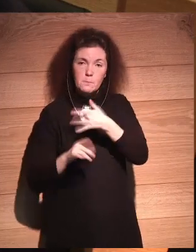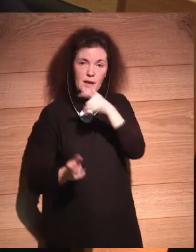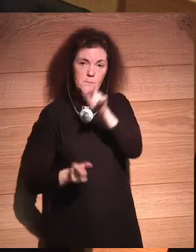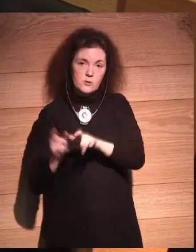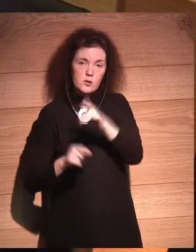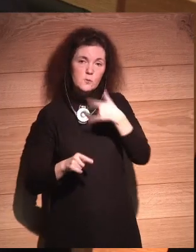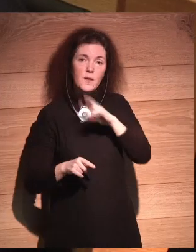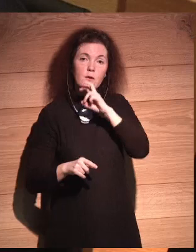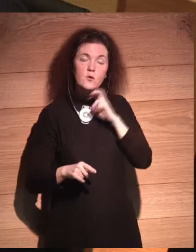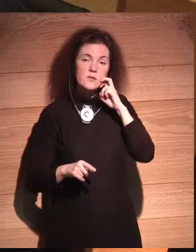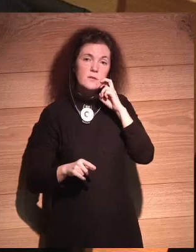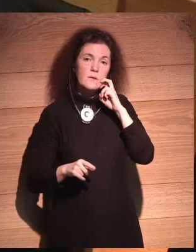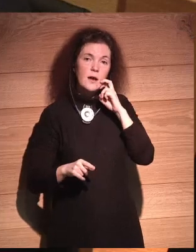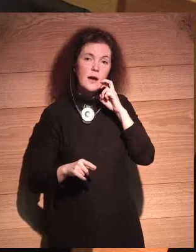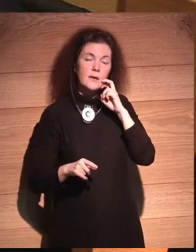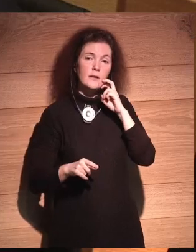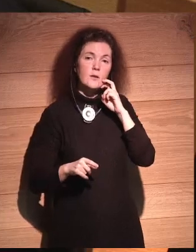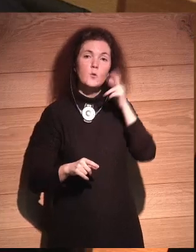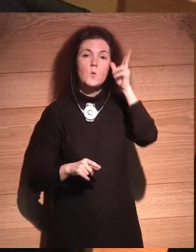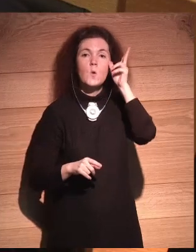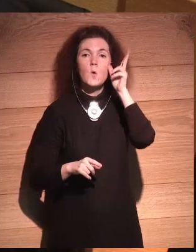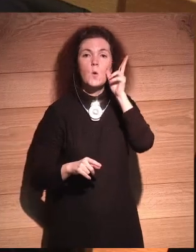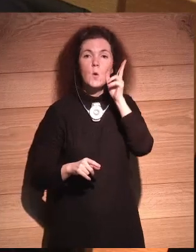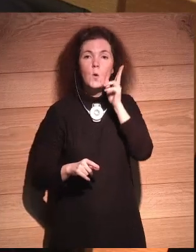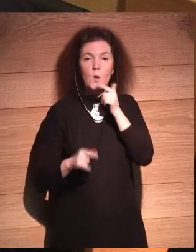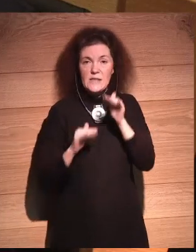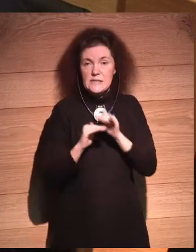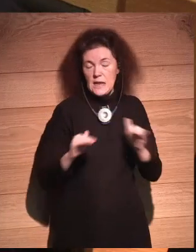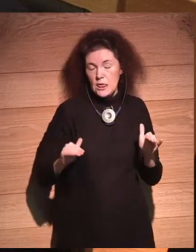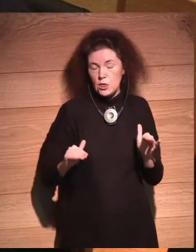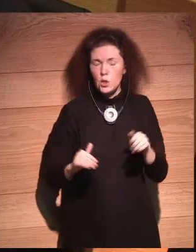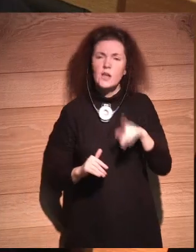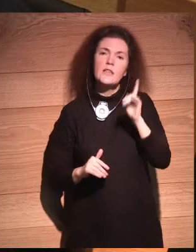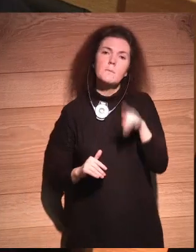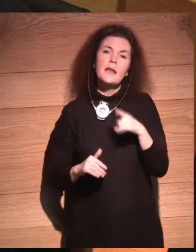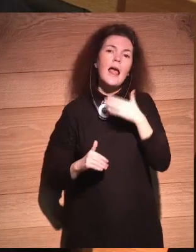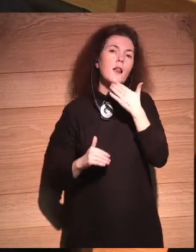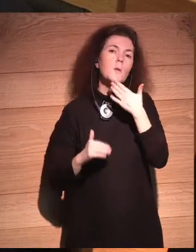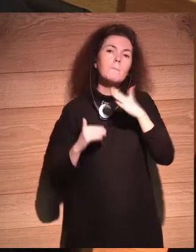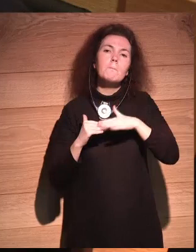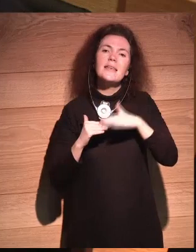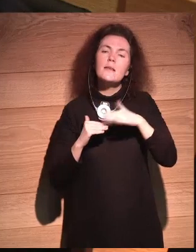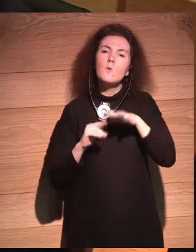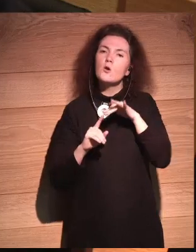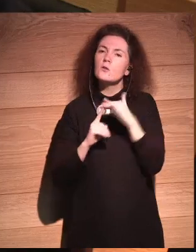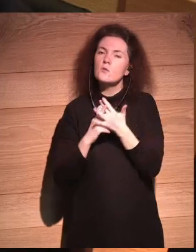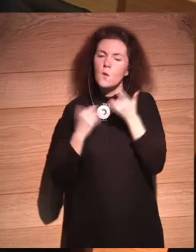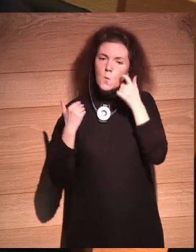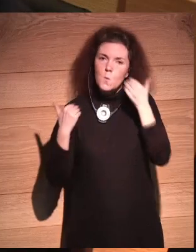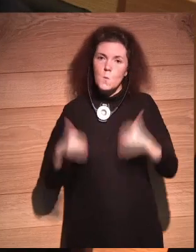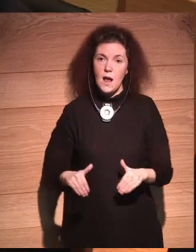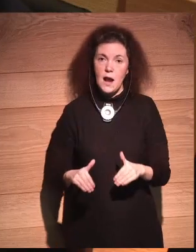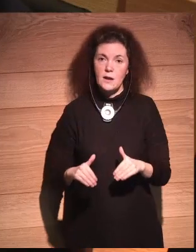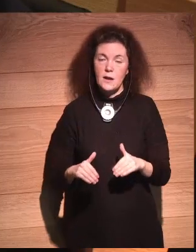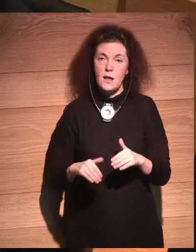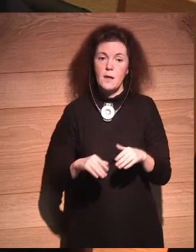pueda preservar, por un lado, ese pequeño lujo que puede ser el silencio, y por otro, bueno, esa mínima condición humana que nos queda